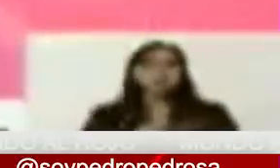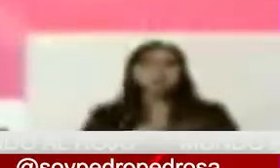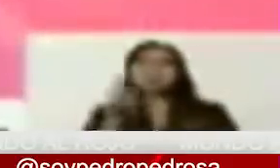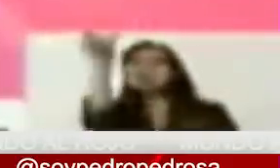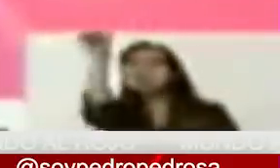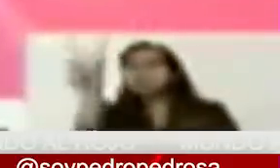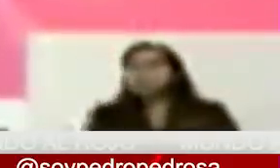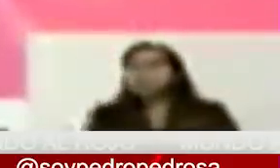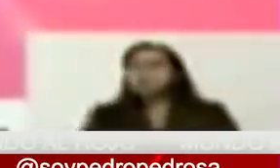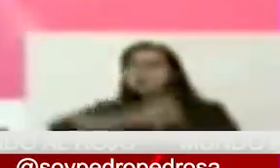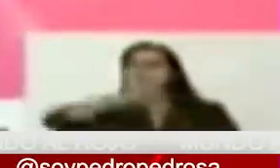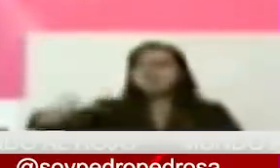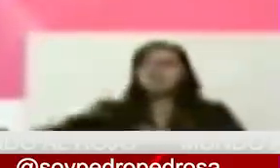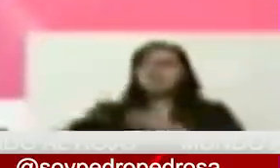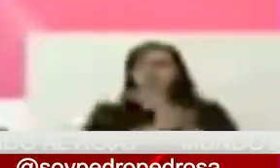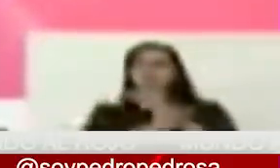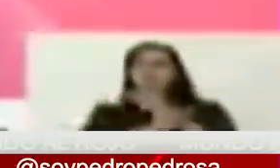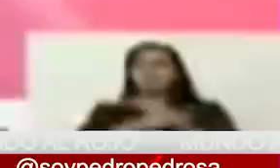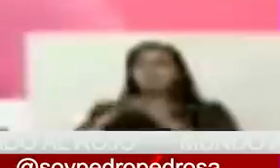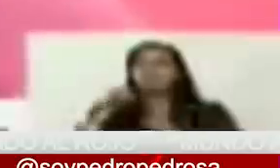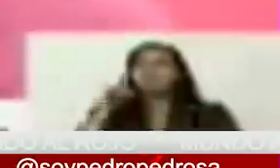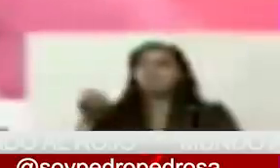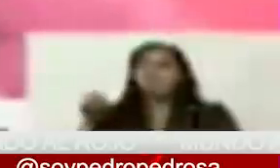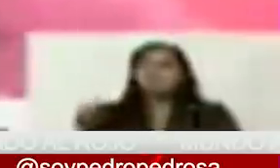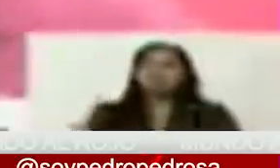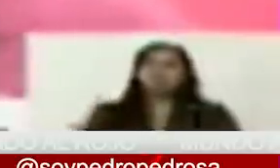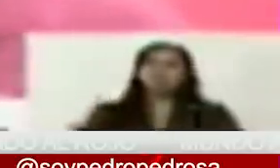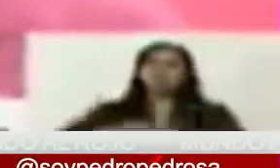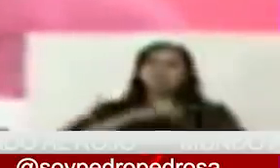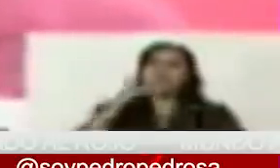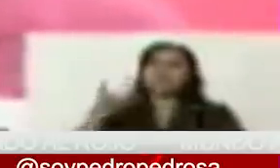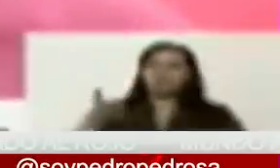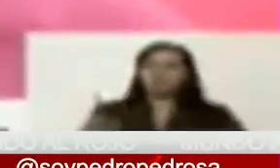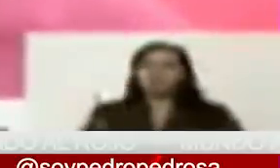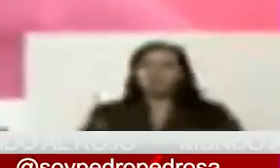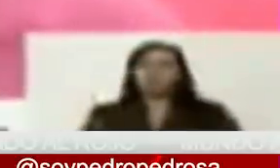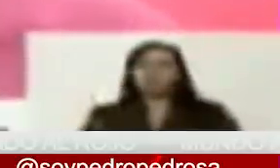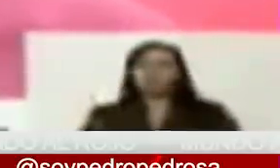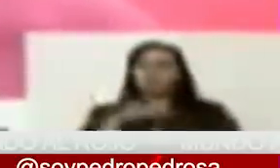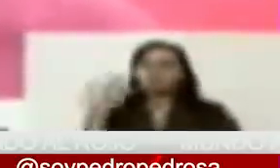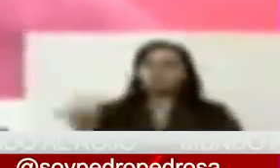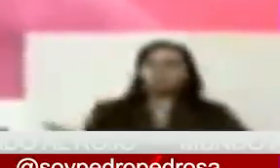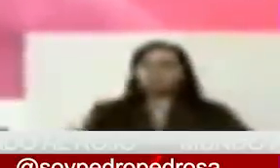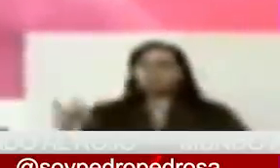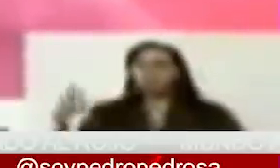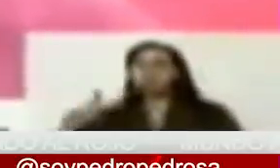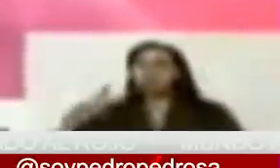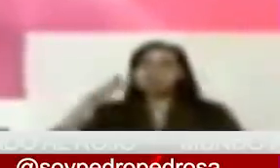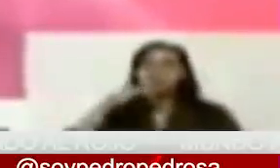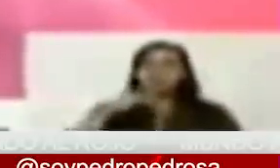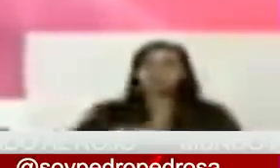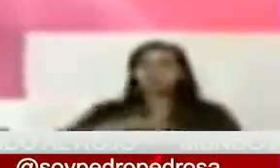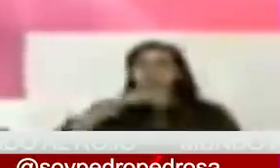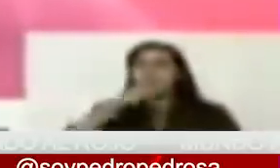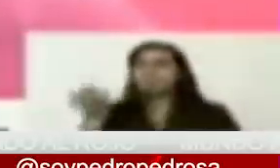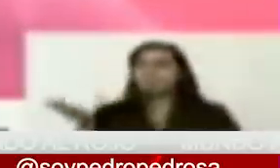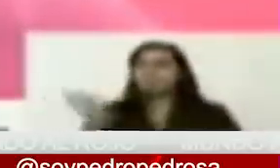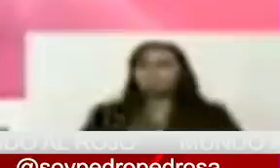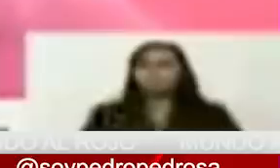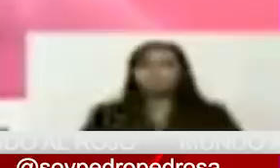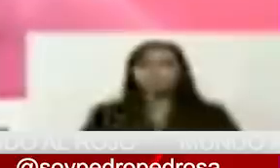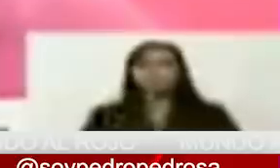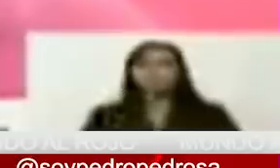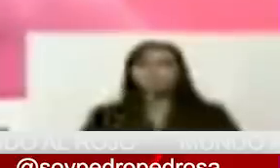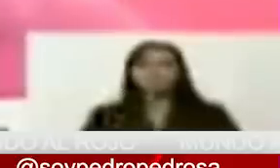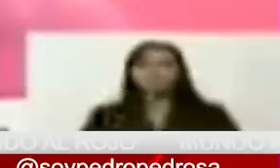los torturadores fueron condenados y todo lo demás. Entonces, a lo que voy es que esta señora en una oportunidad dijo que lo que ellas